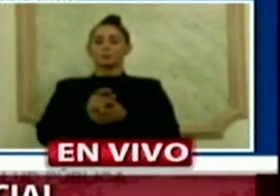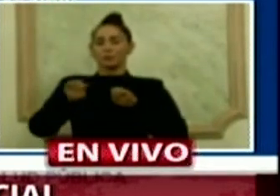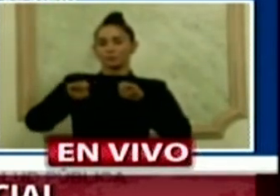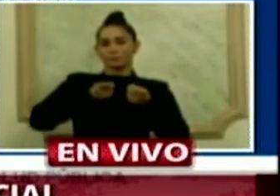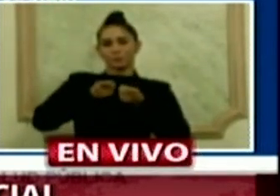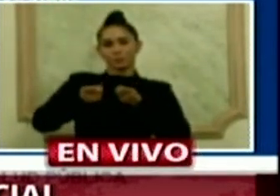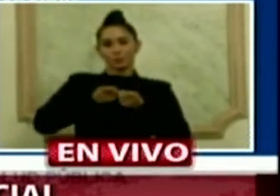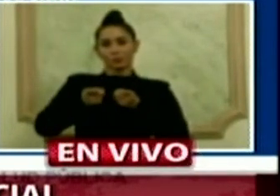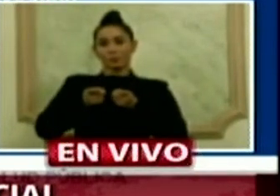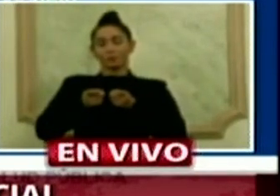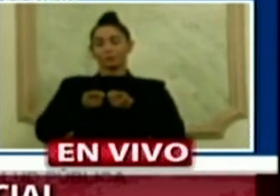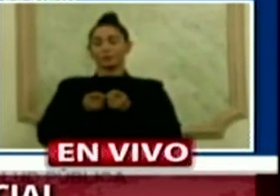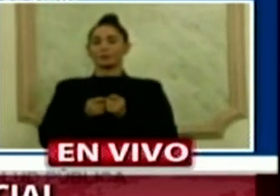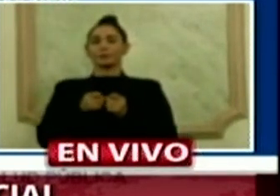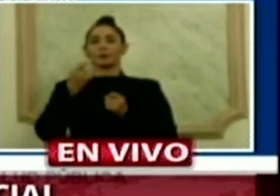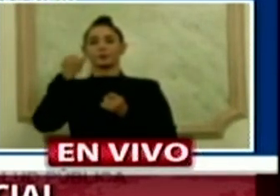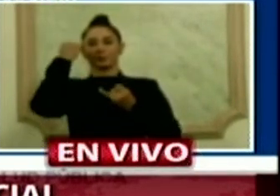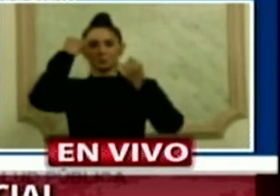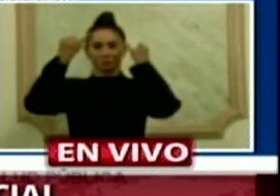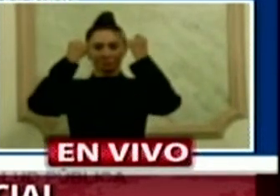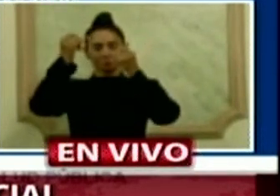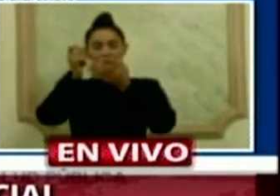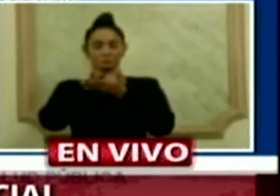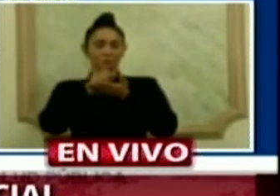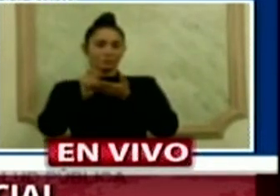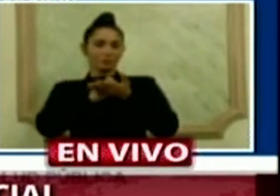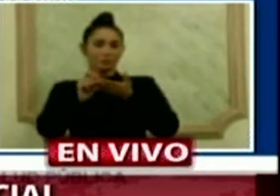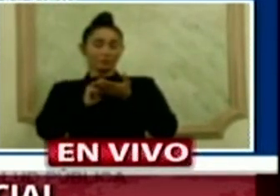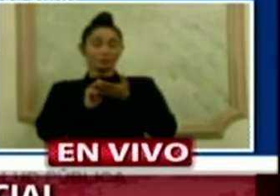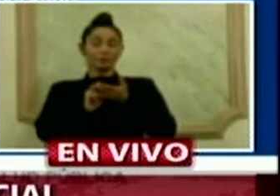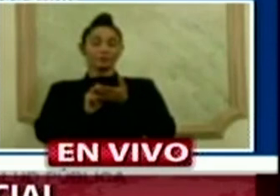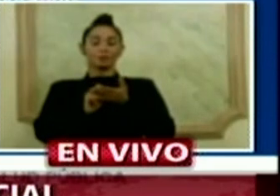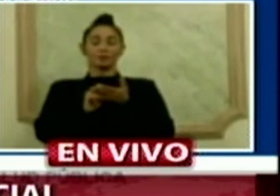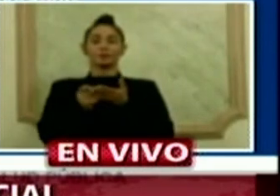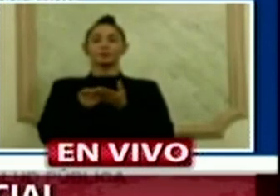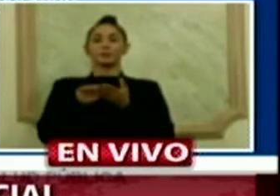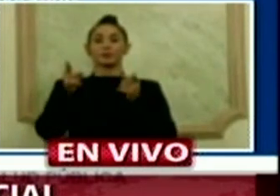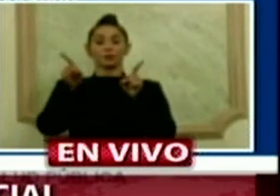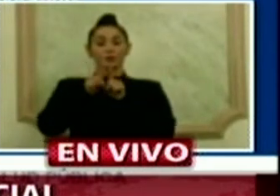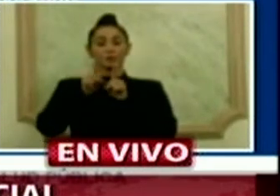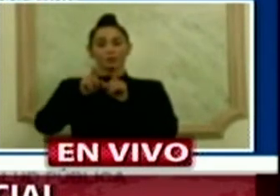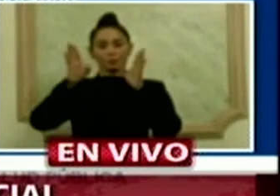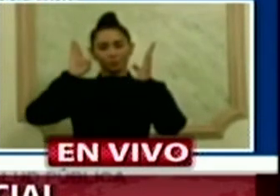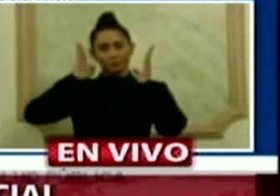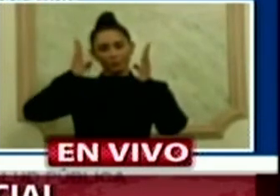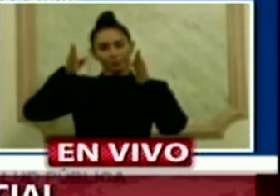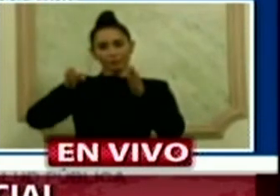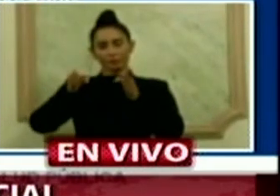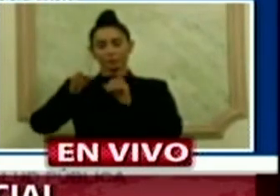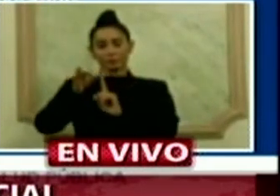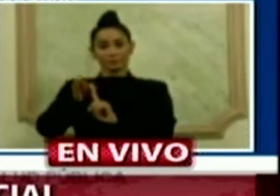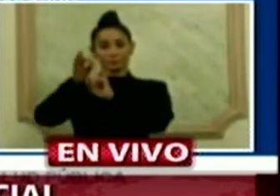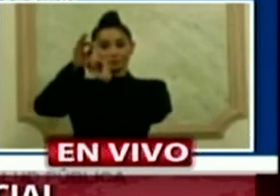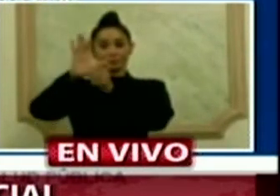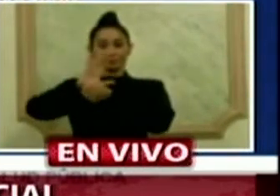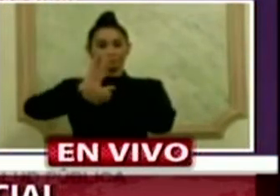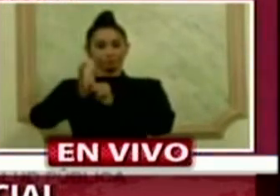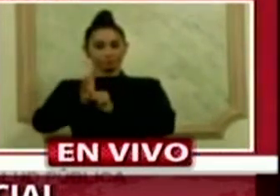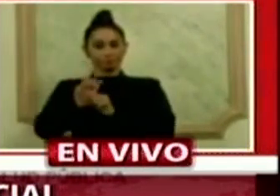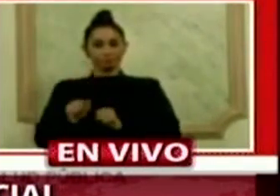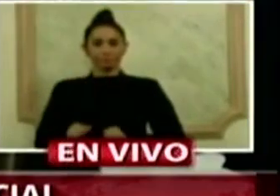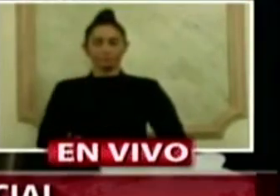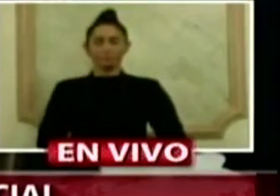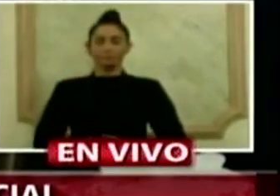primero de la planificación y de la ejecución y atención a esta terrible enfermedad. También